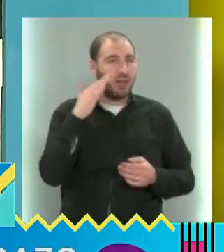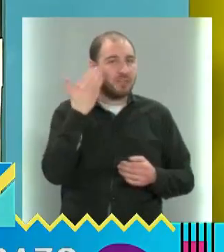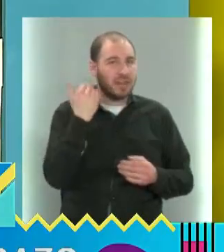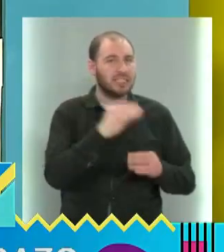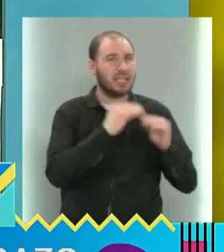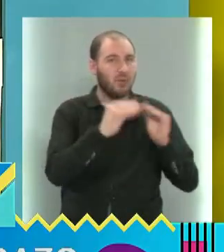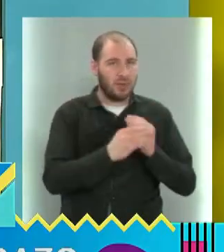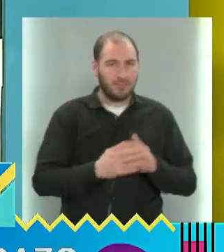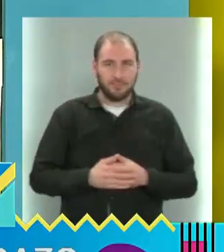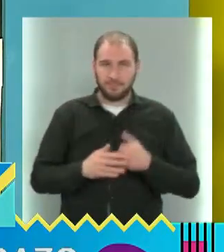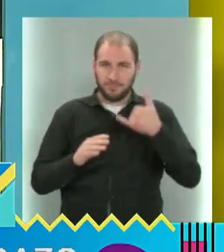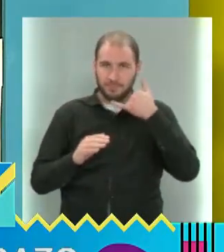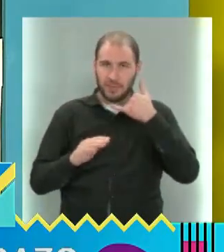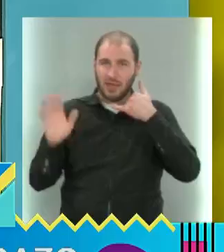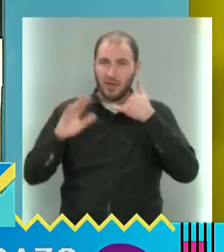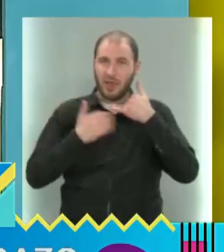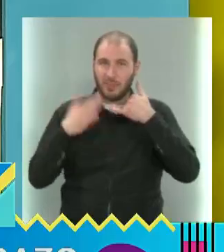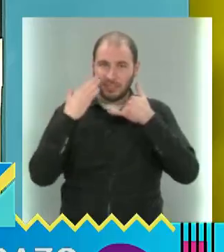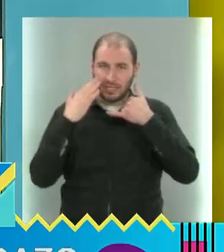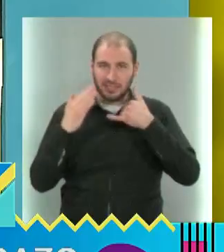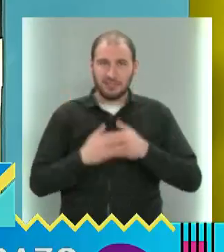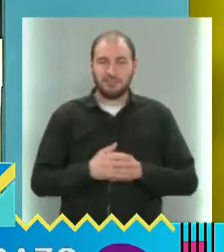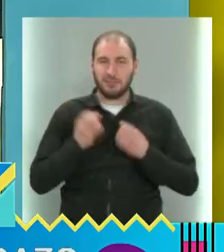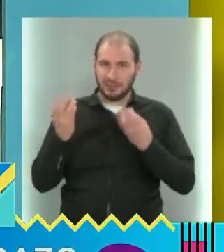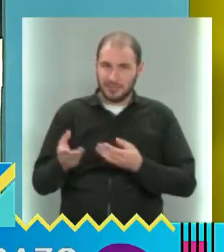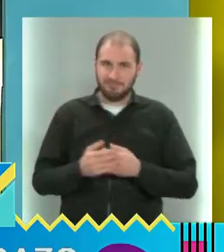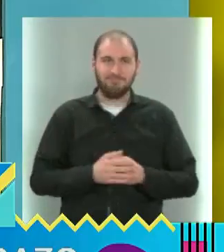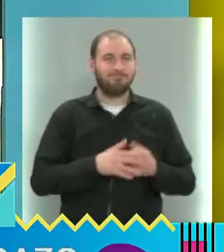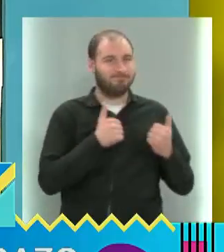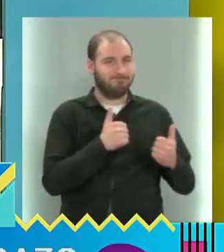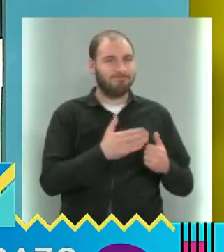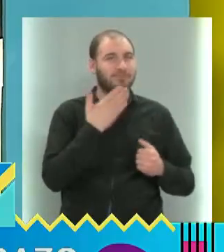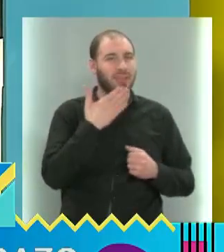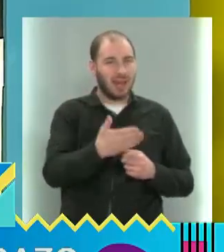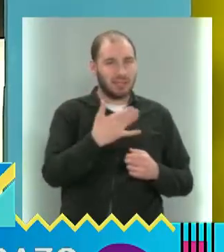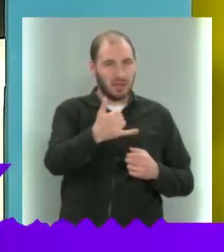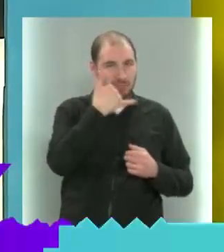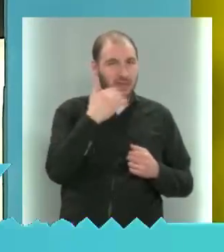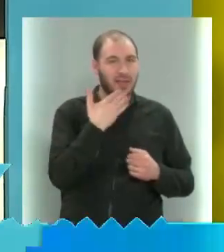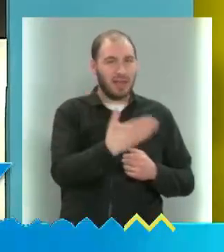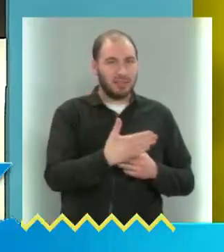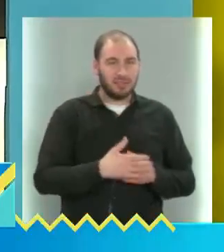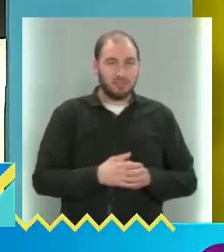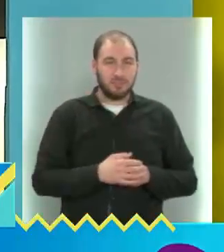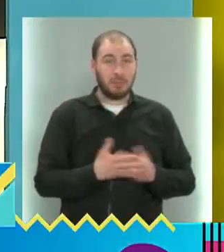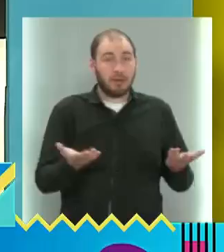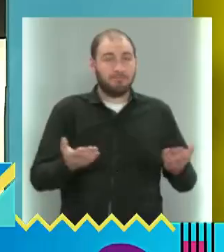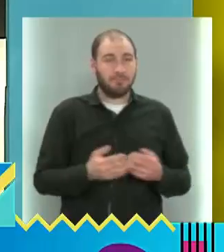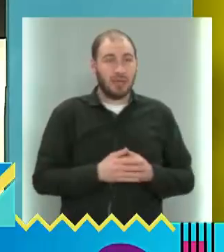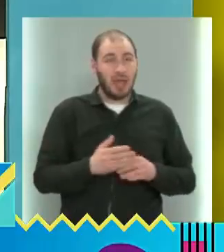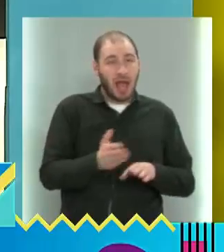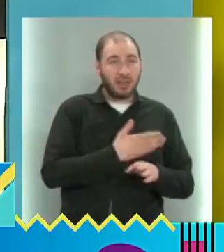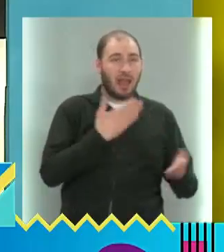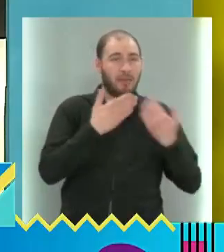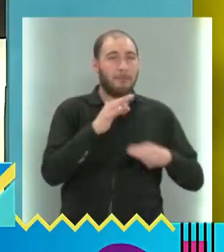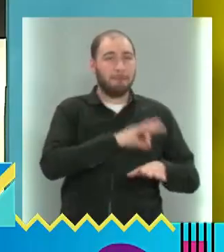Oviedo te saluda. Hola, buenas tardes. ¿Cómo le va? Bueno, muy bien, muchísimas gracias por la comunicación. Y bueno, recién hablamos con